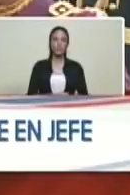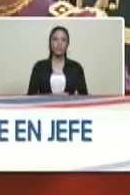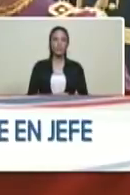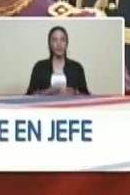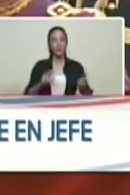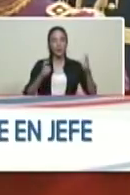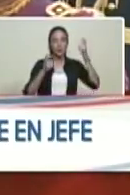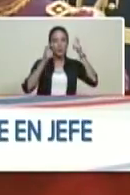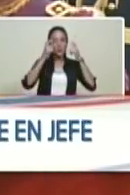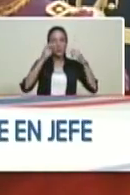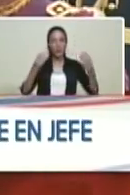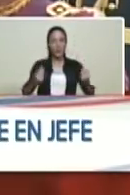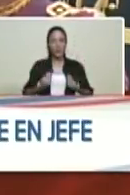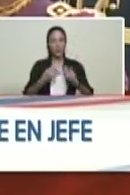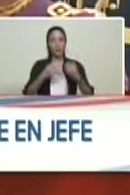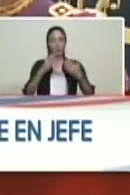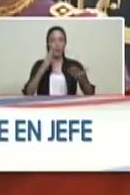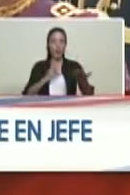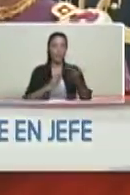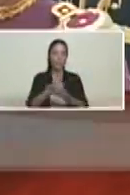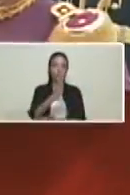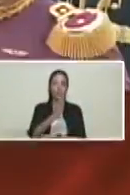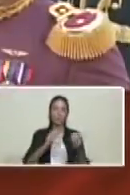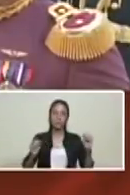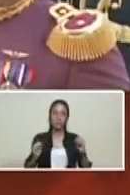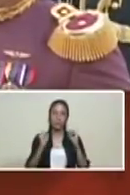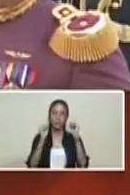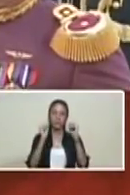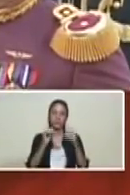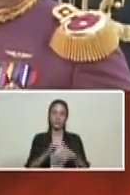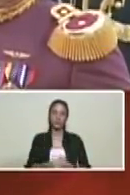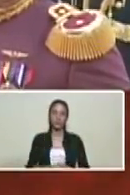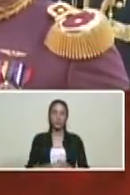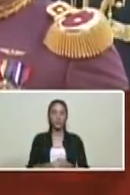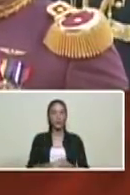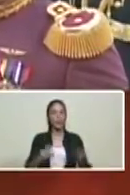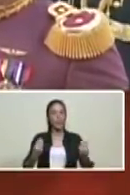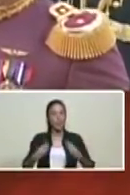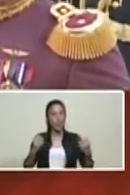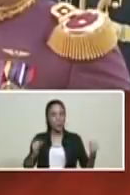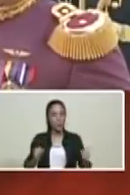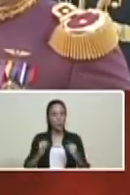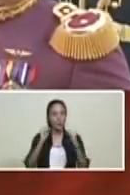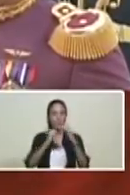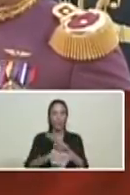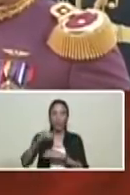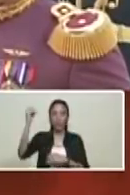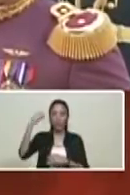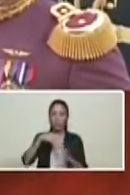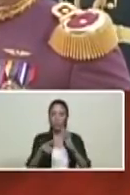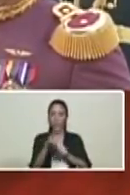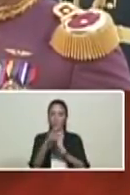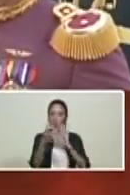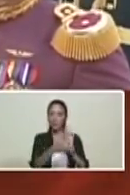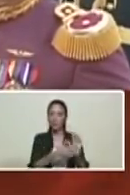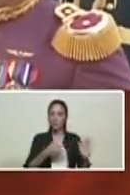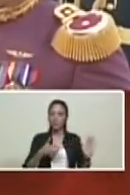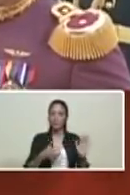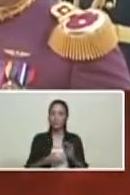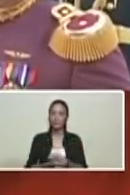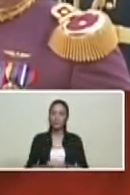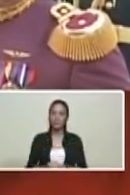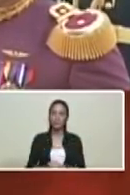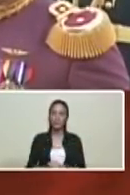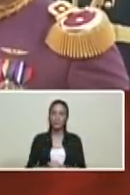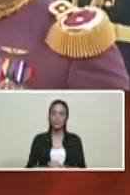chávez vive la patria sigue independencia y patria socialista viviremos y venceremos el sol de venezuela nace en el esequibo